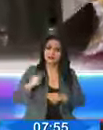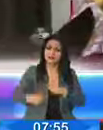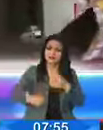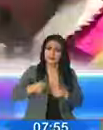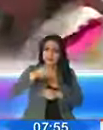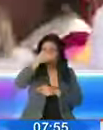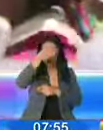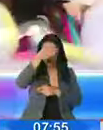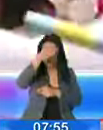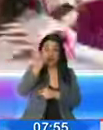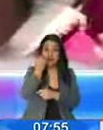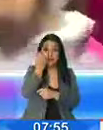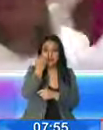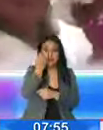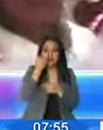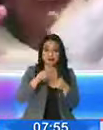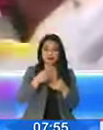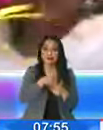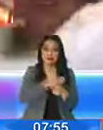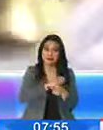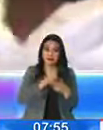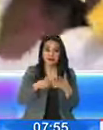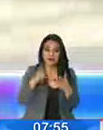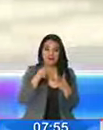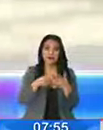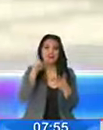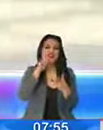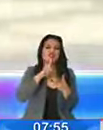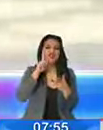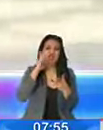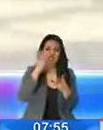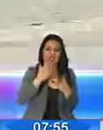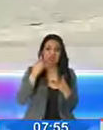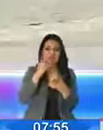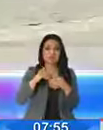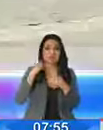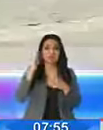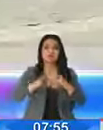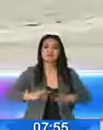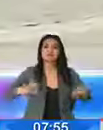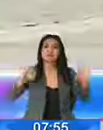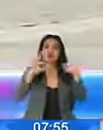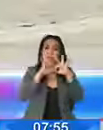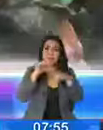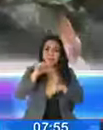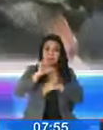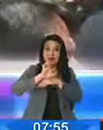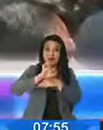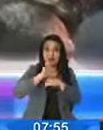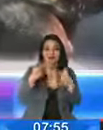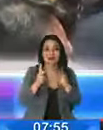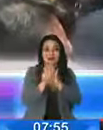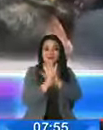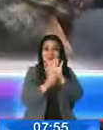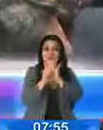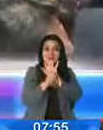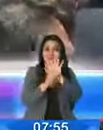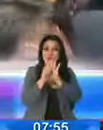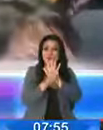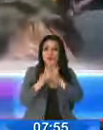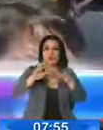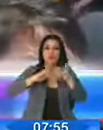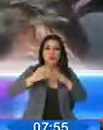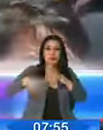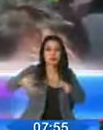culturas indígenas, española y africana, unas de las más importantes de este país y símbolo del sincretismo de las